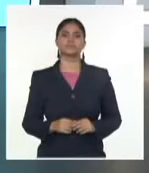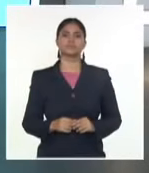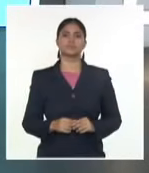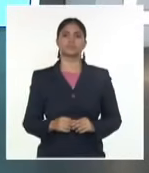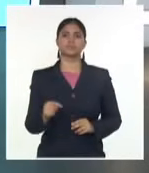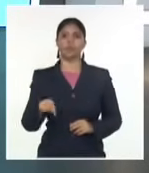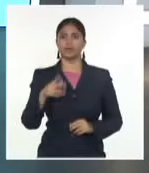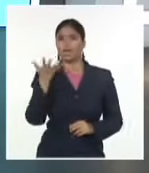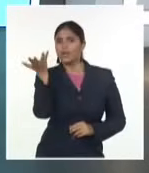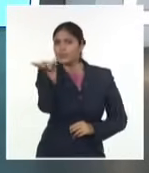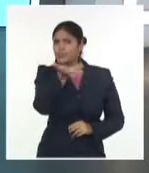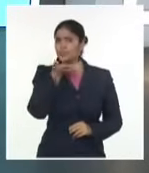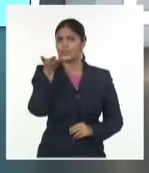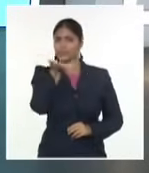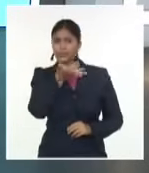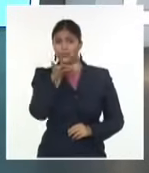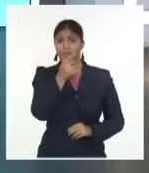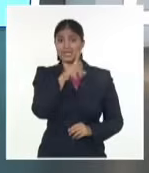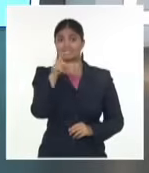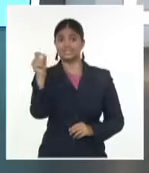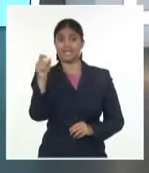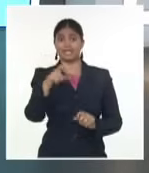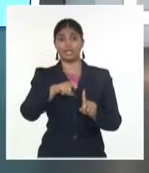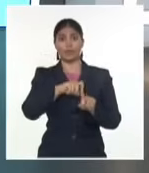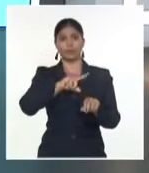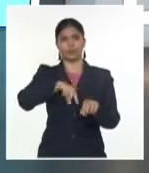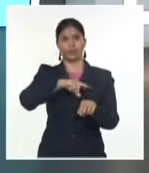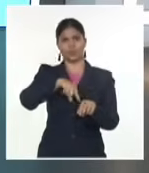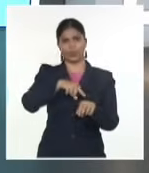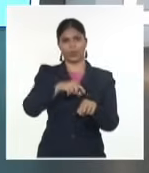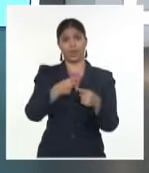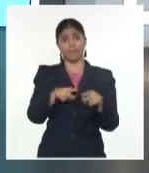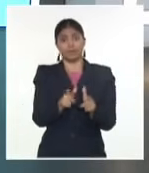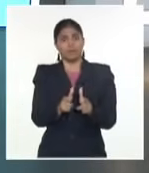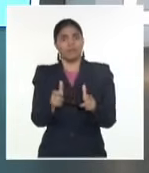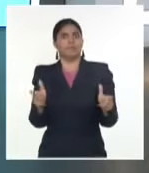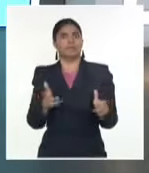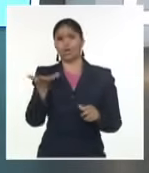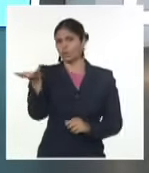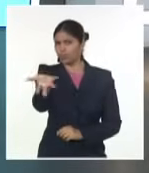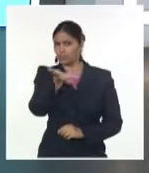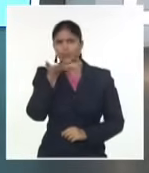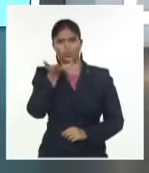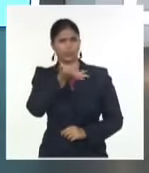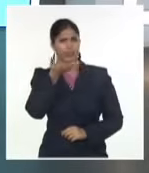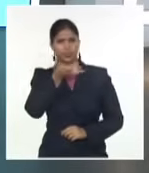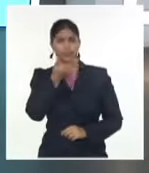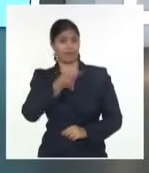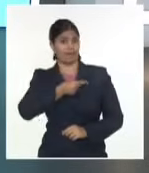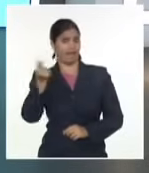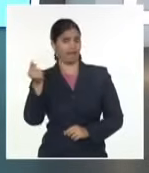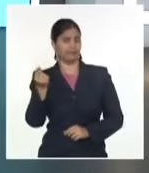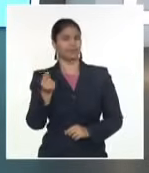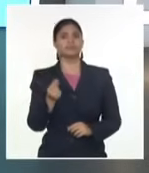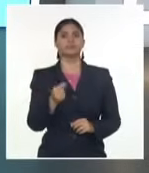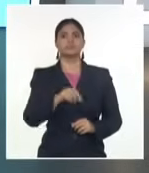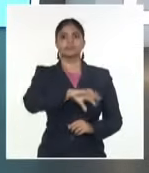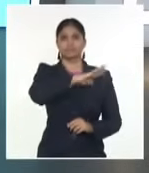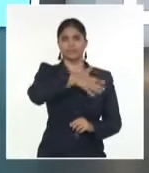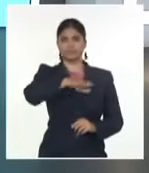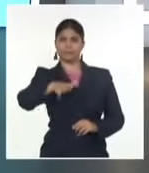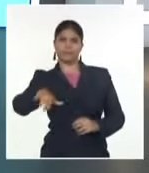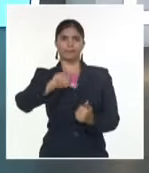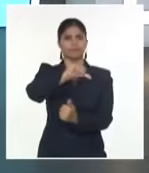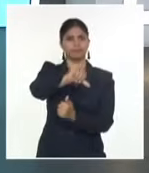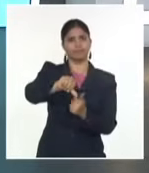vientos sostenidos de 100 kilómetros por hora, pero que va a continuar este proceso de intensificación bastante rápida. Luego, ya en el Mar Caribe, estaría en